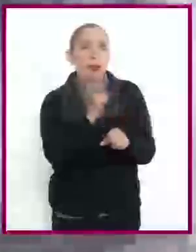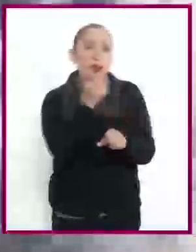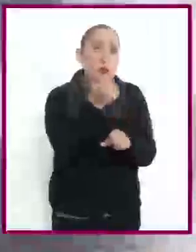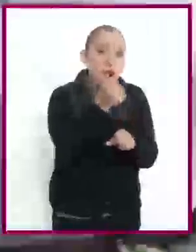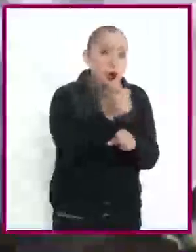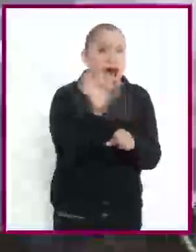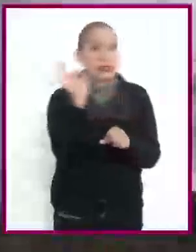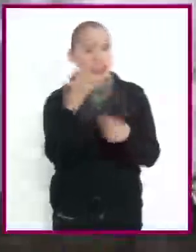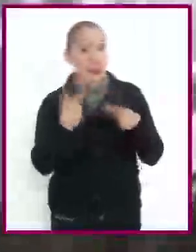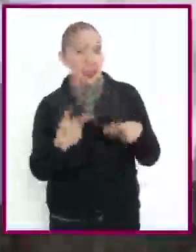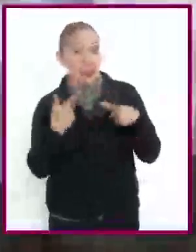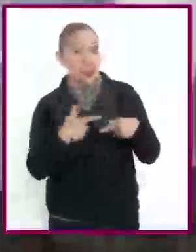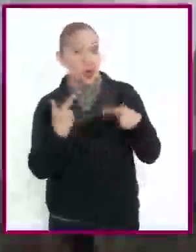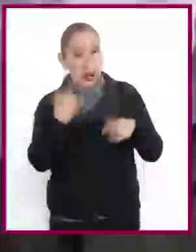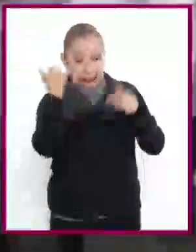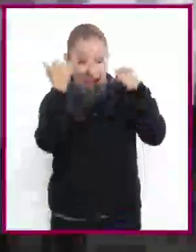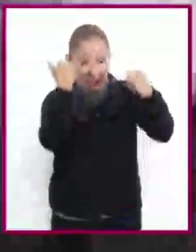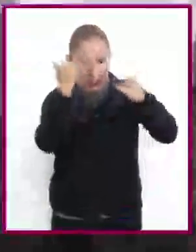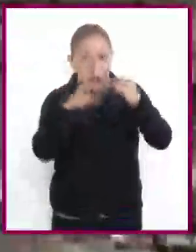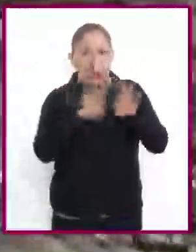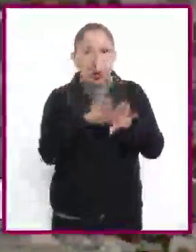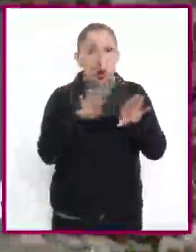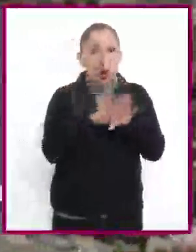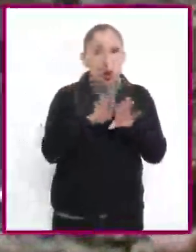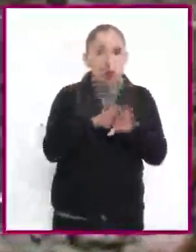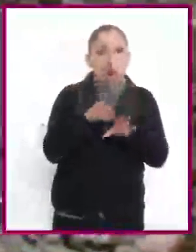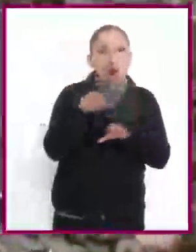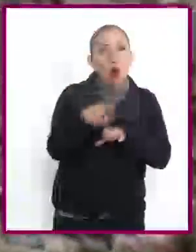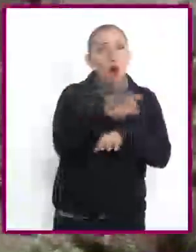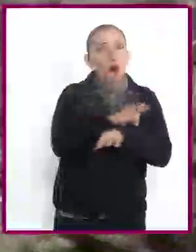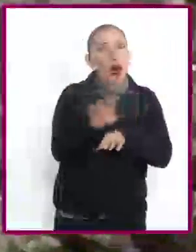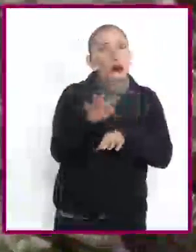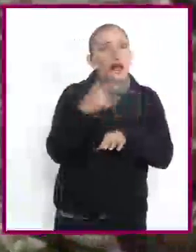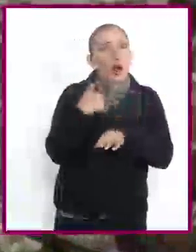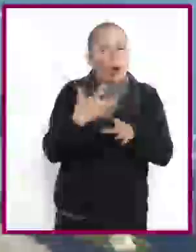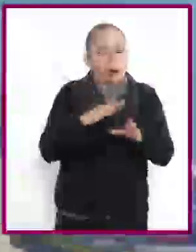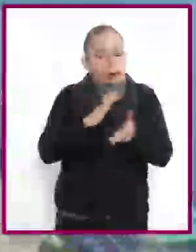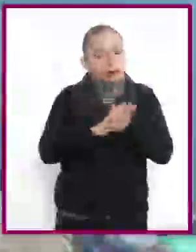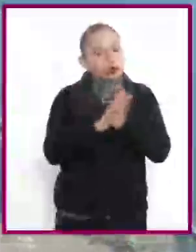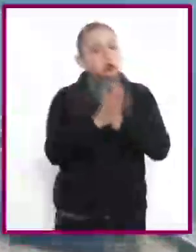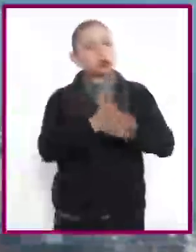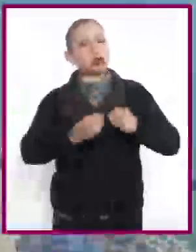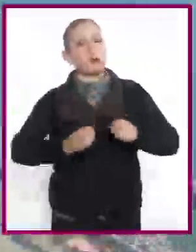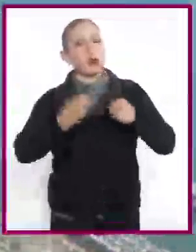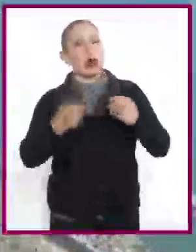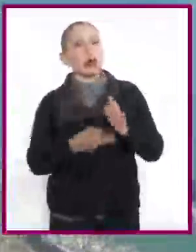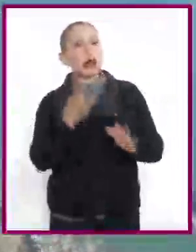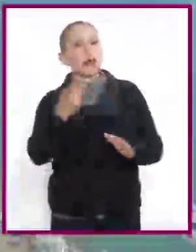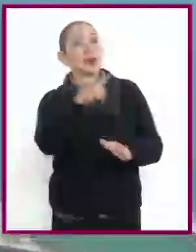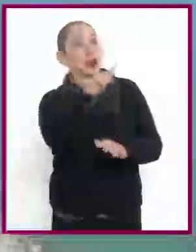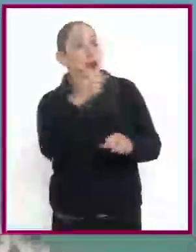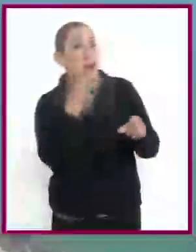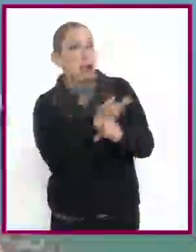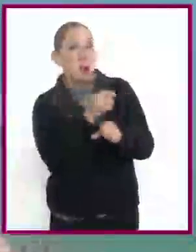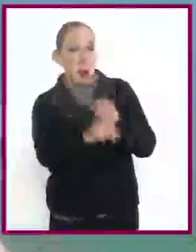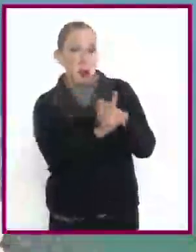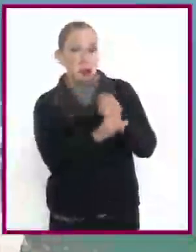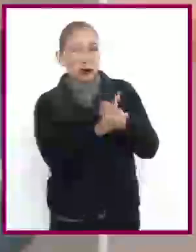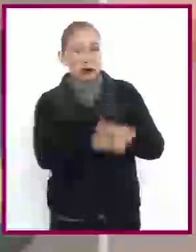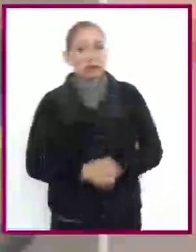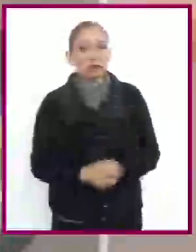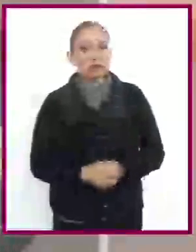Desastres. Un desastre es el impacto negativo de un fenómeno natural sobre una población con grado alto de